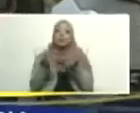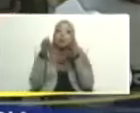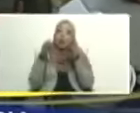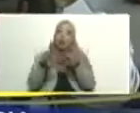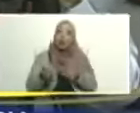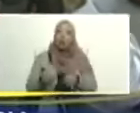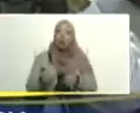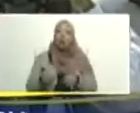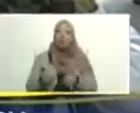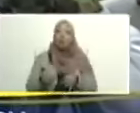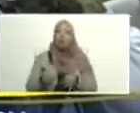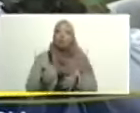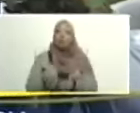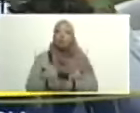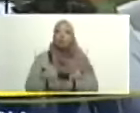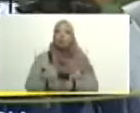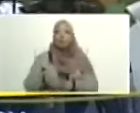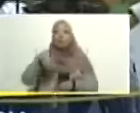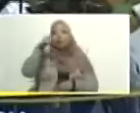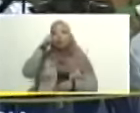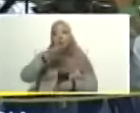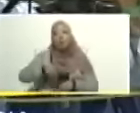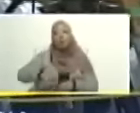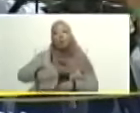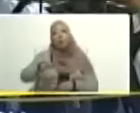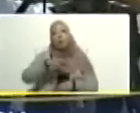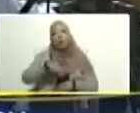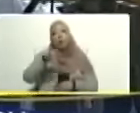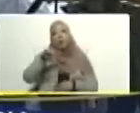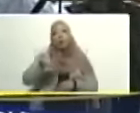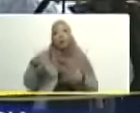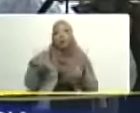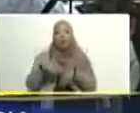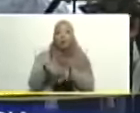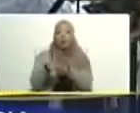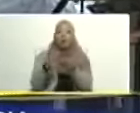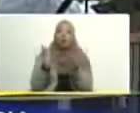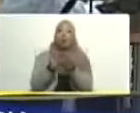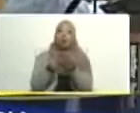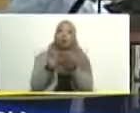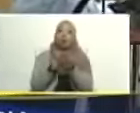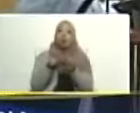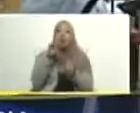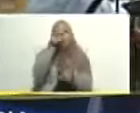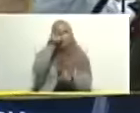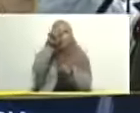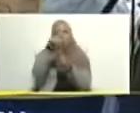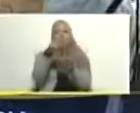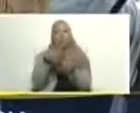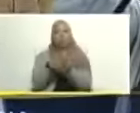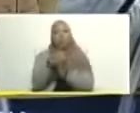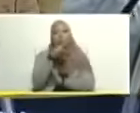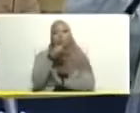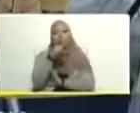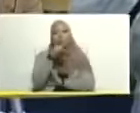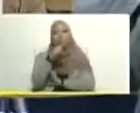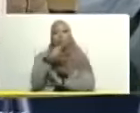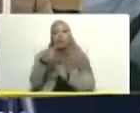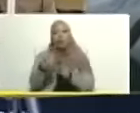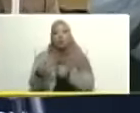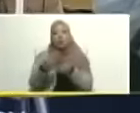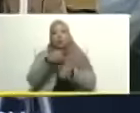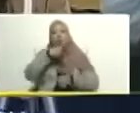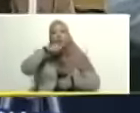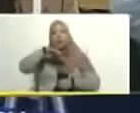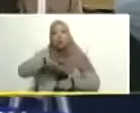Definitivamente, el que dos pueblos vecinos tan interconectados desde el punto de vista de los flujos de la